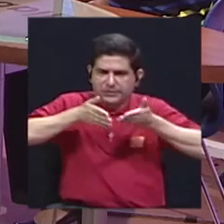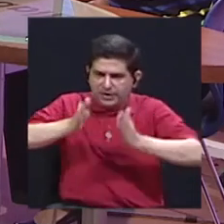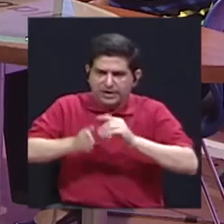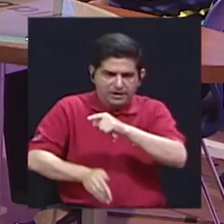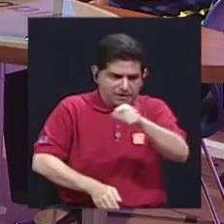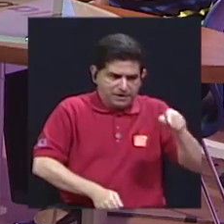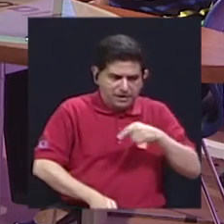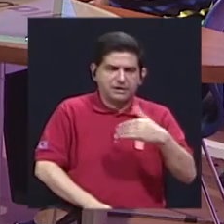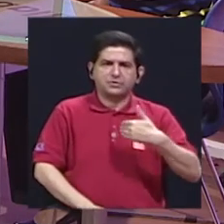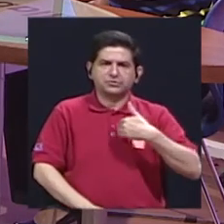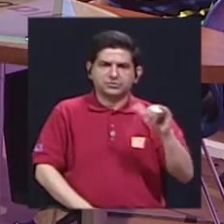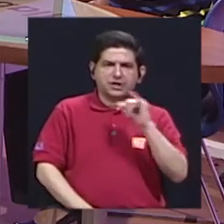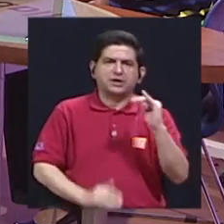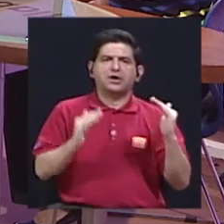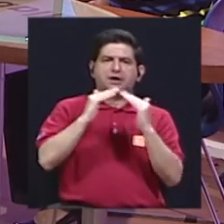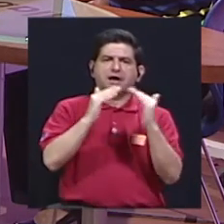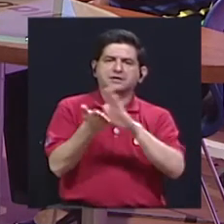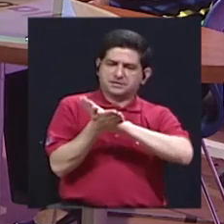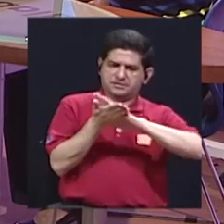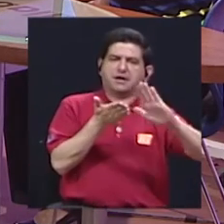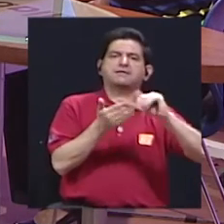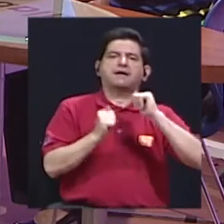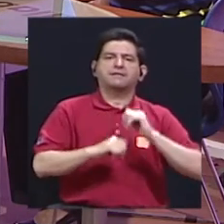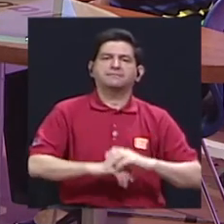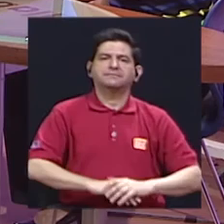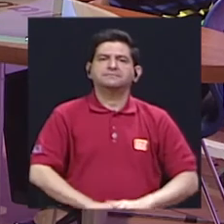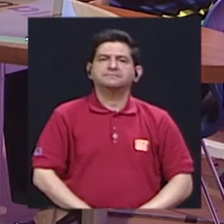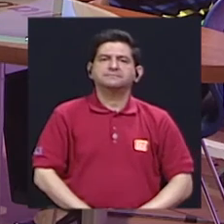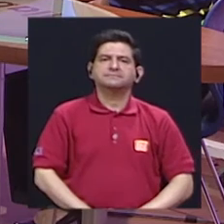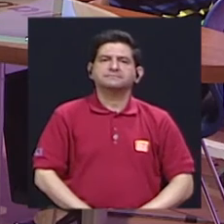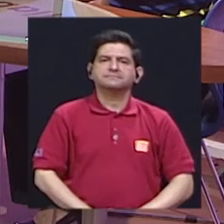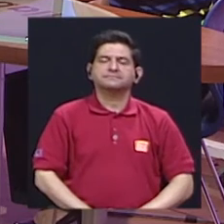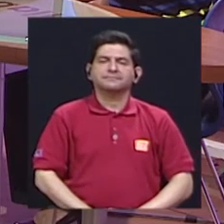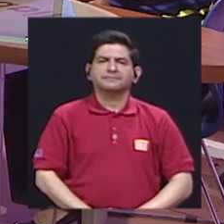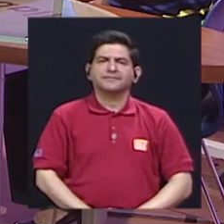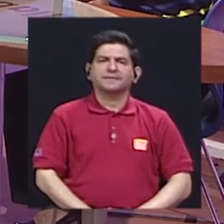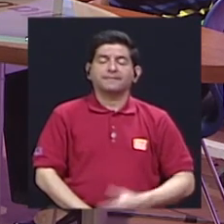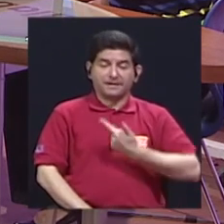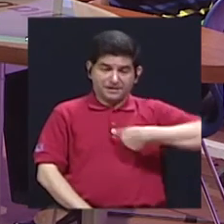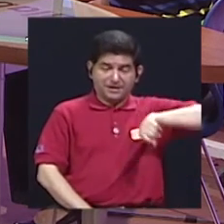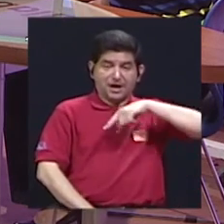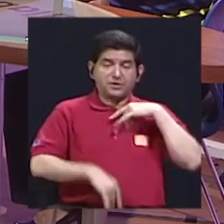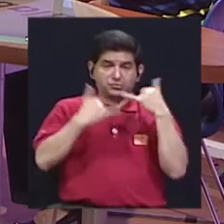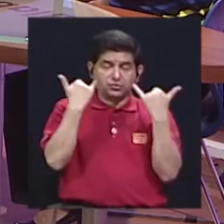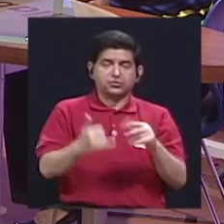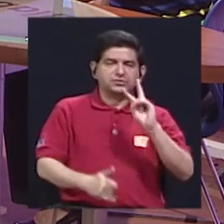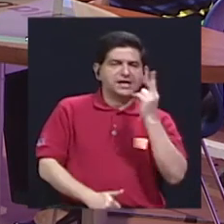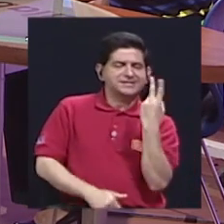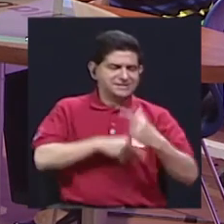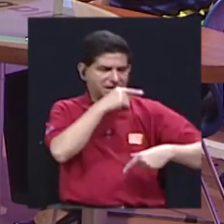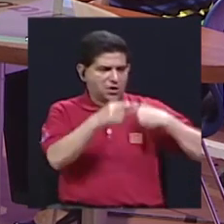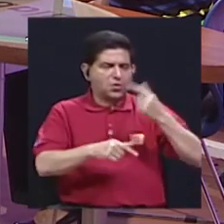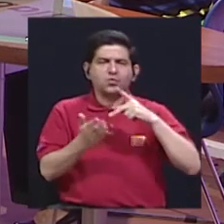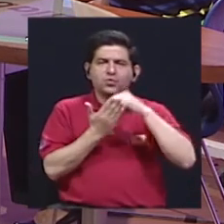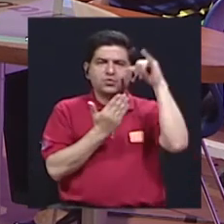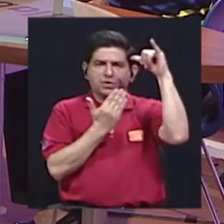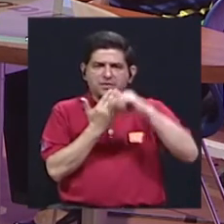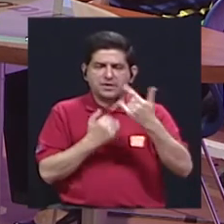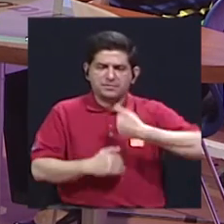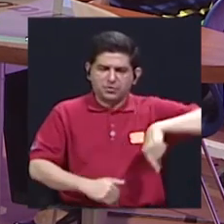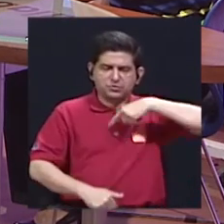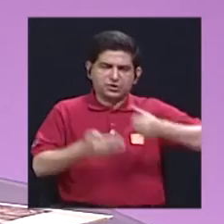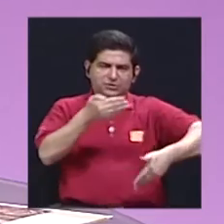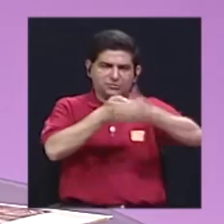logren también tener una vivienda digna entonces ya nos están llegando segundas generaciones de proyectos que